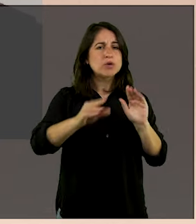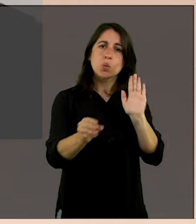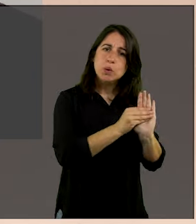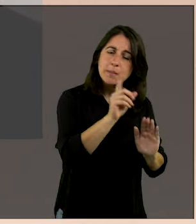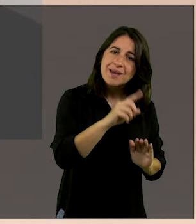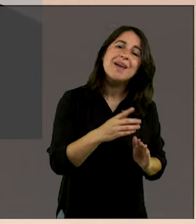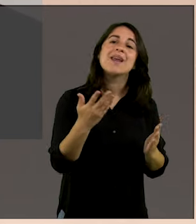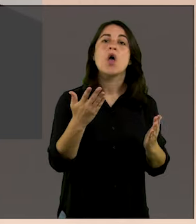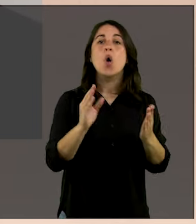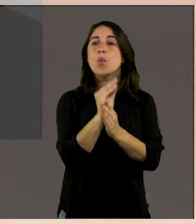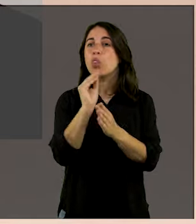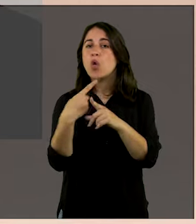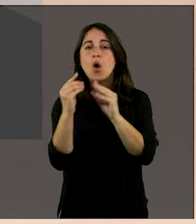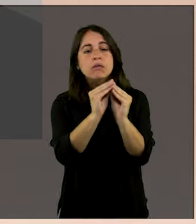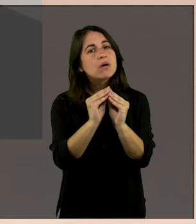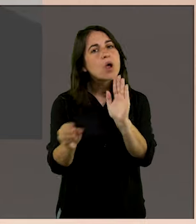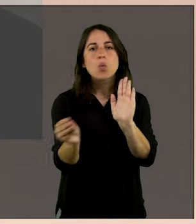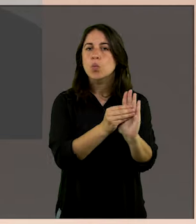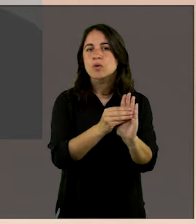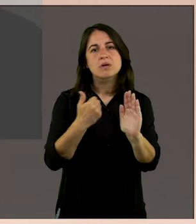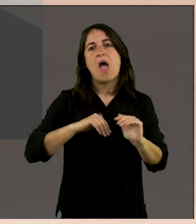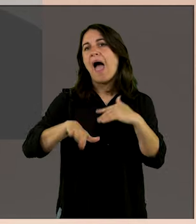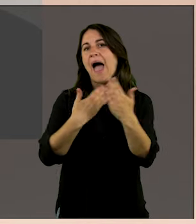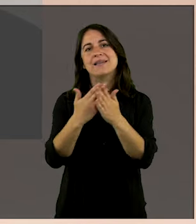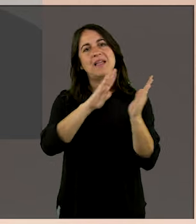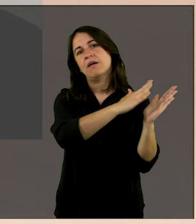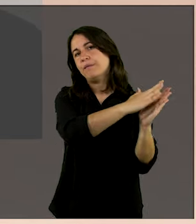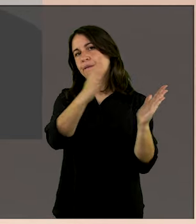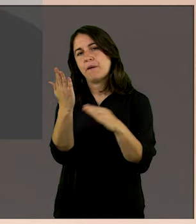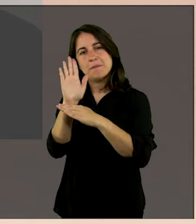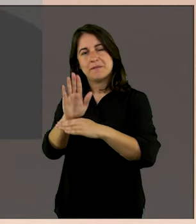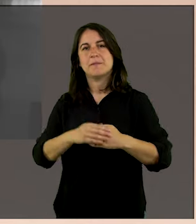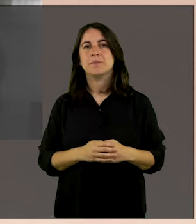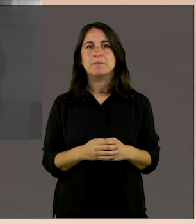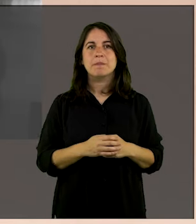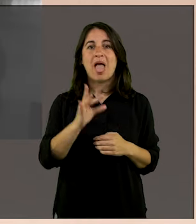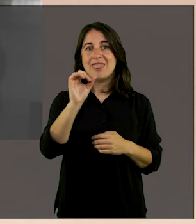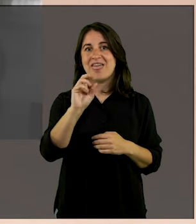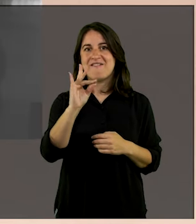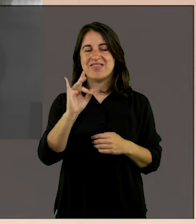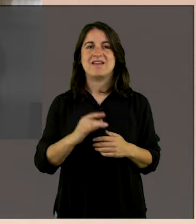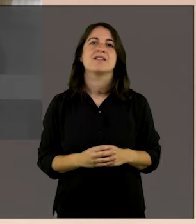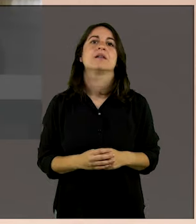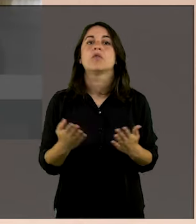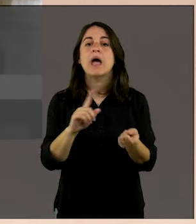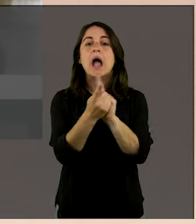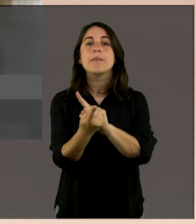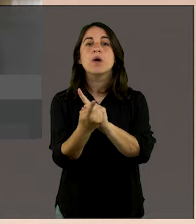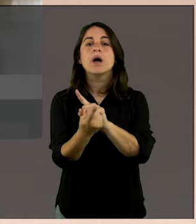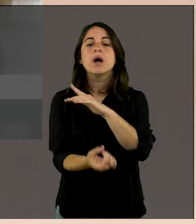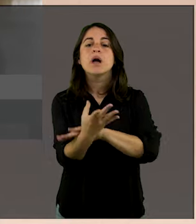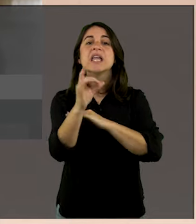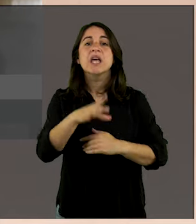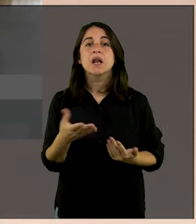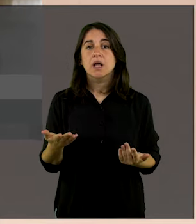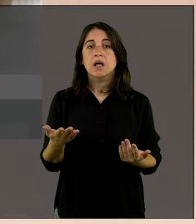incorporen desde sus presupuestos, en su producción y hasta su exhibición. David Ojeda. Entonces, ¿quién tiene que provocar